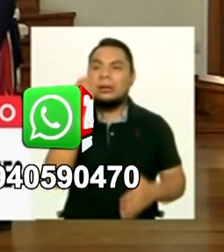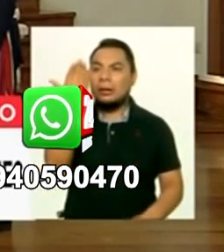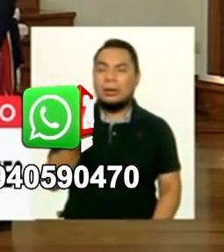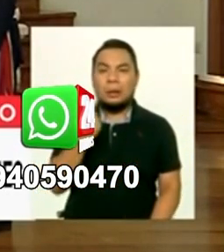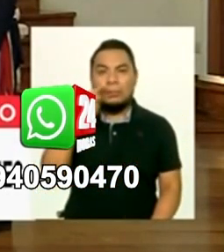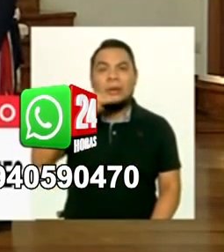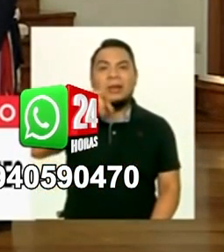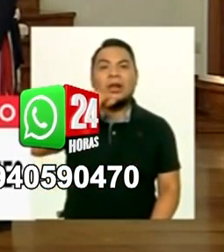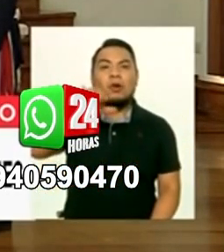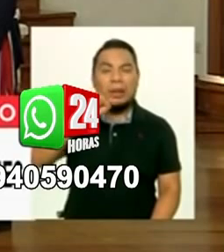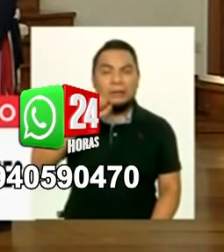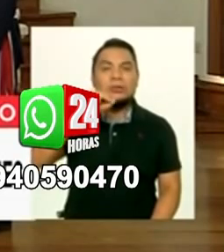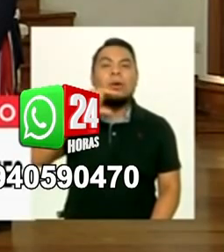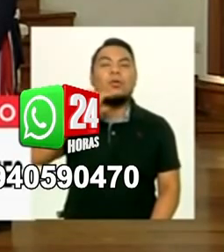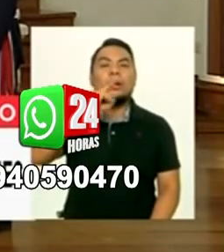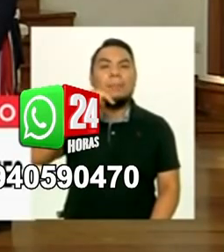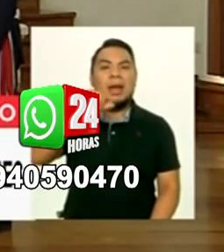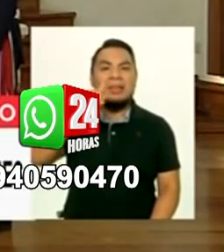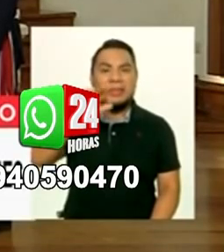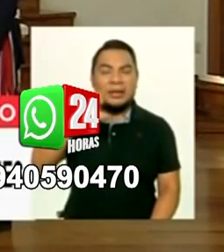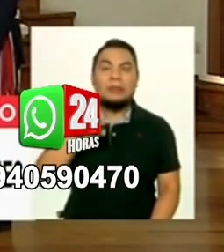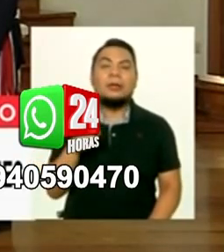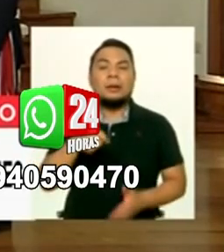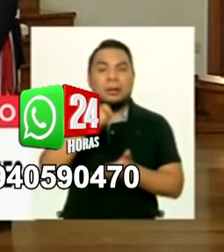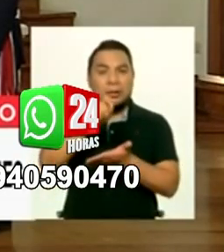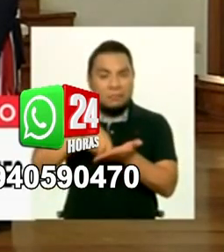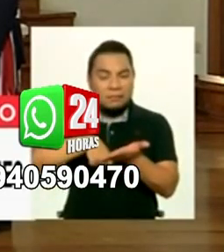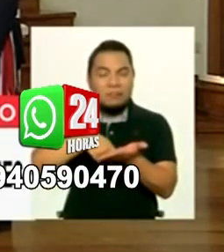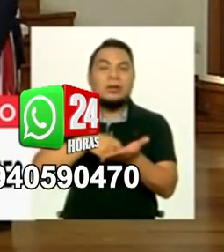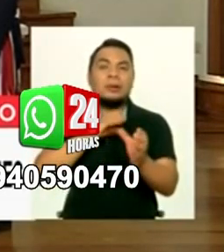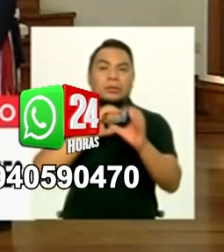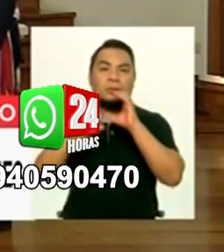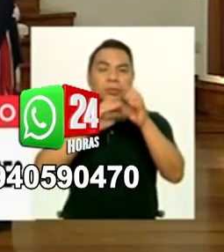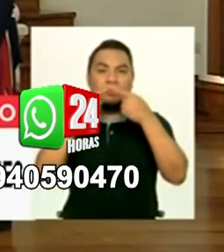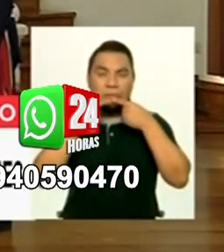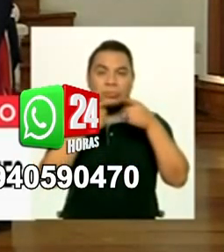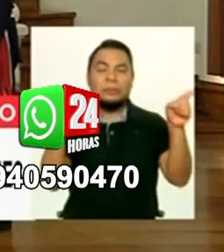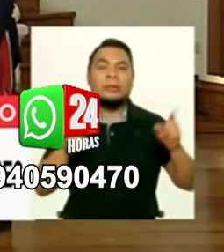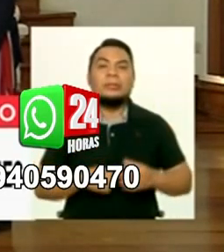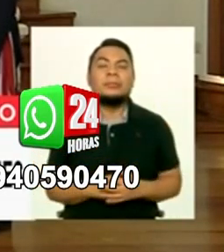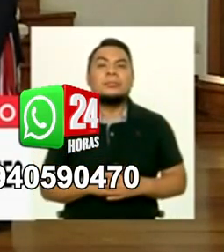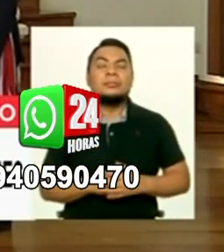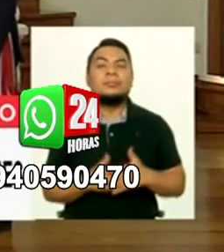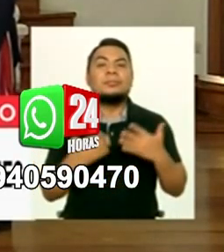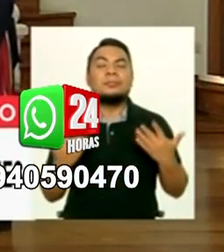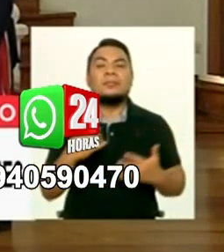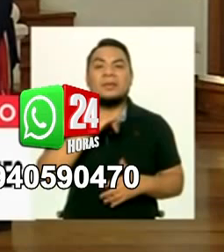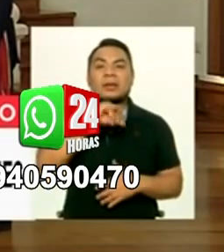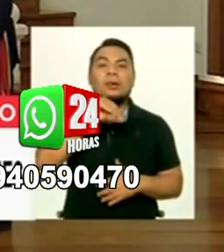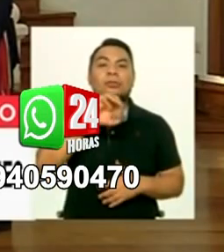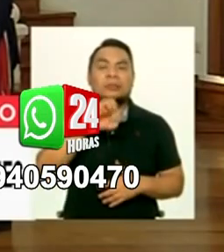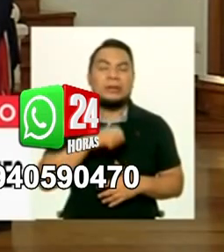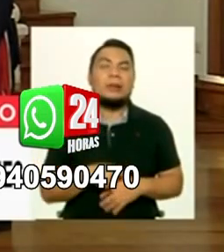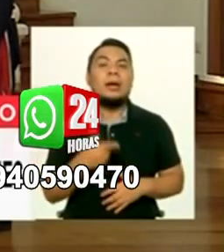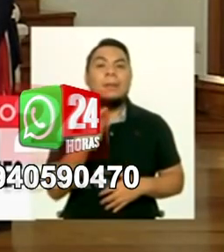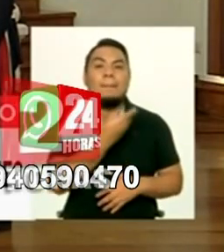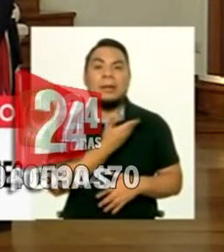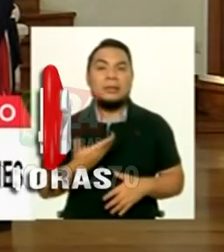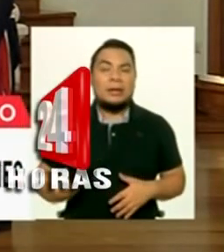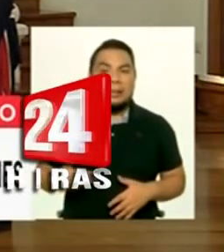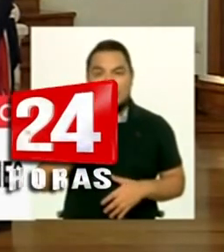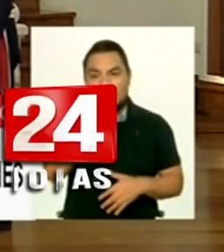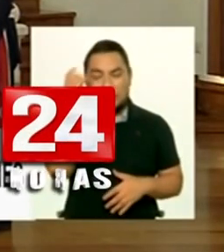Nicolás Bustamante Coronado. Regístrese, comuníquese y publíquese. José Pedro Castillo